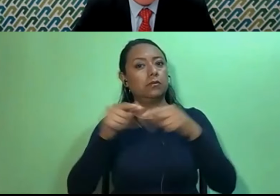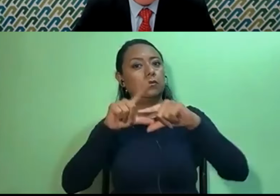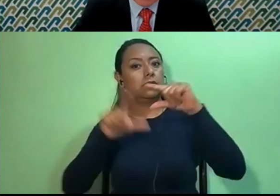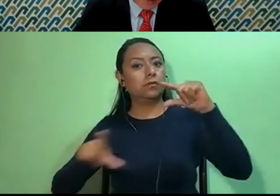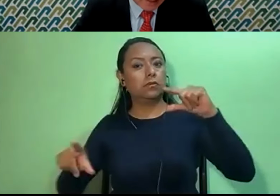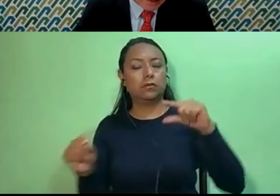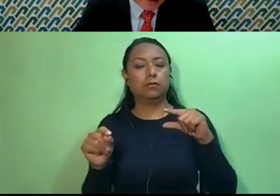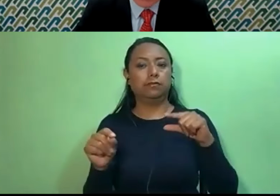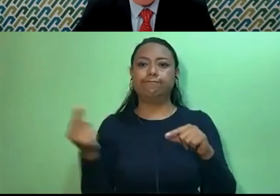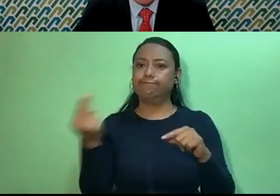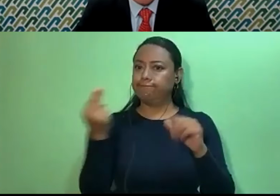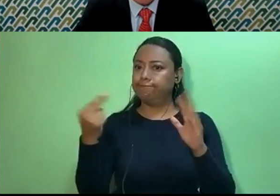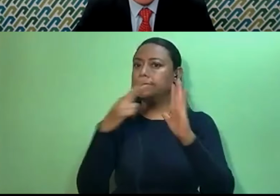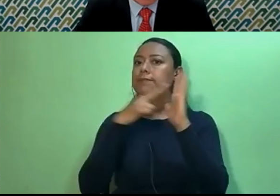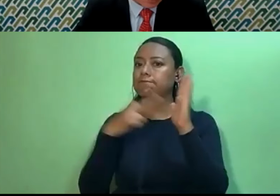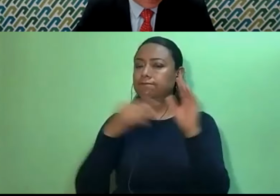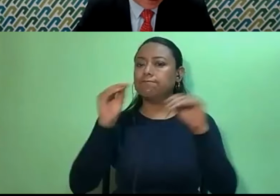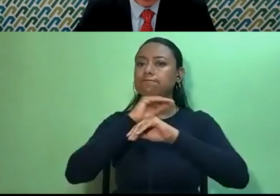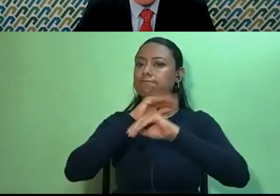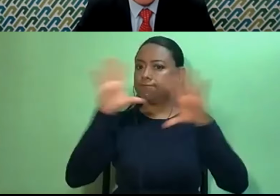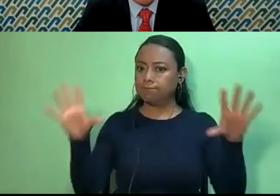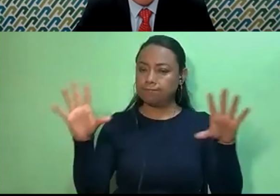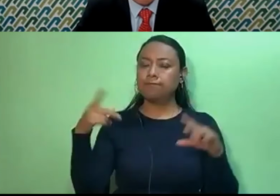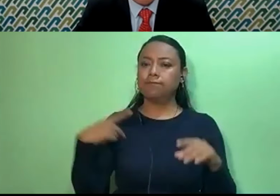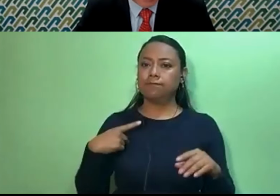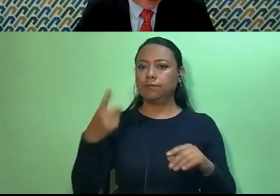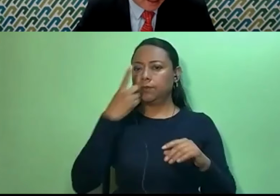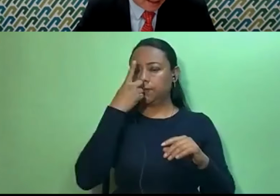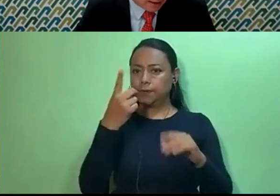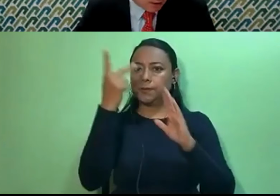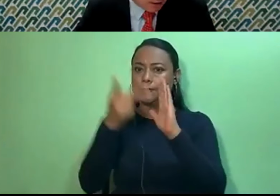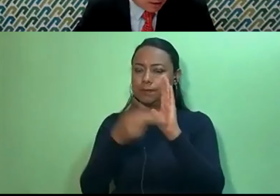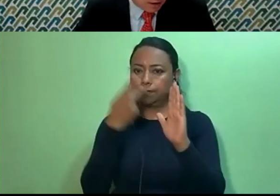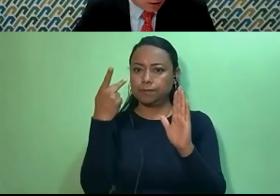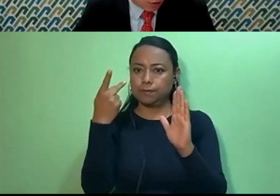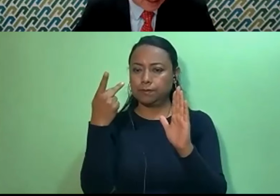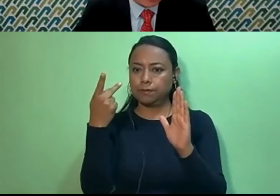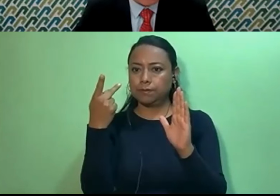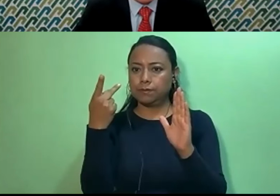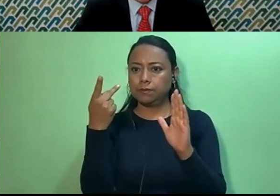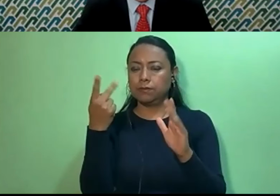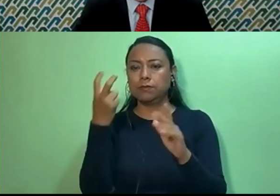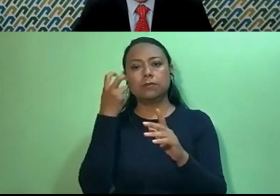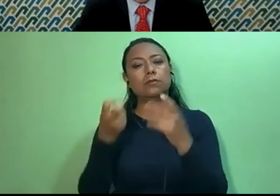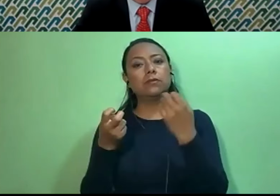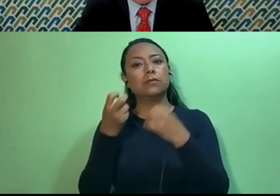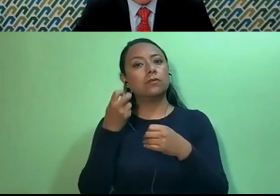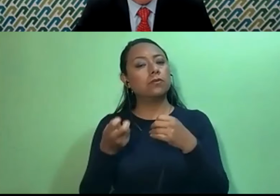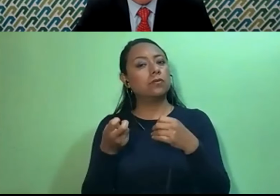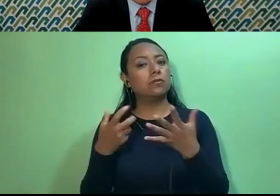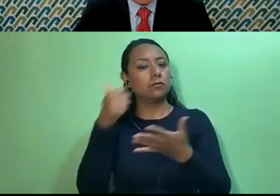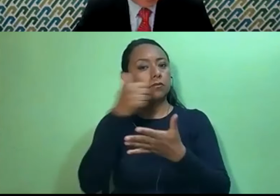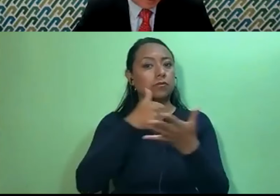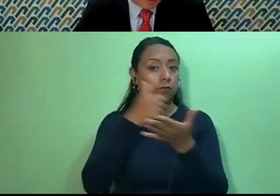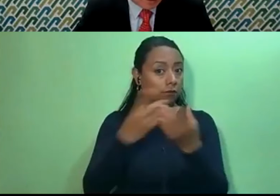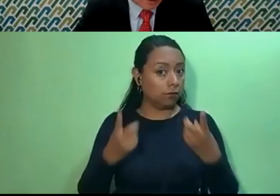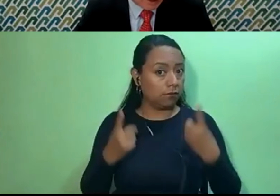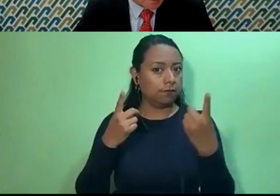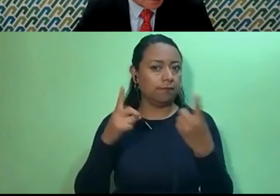tener reglas claras que, insisto, y estos efectos, pues desde luego no da la ciudad. Y por otra parte, lo que